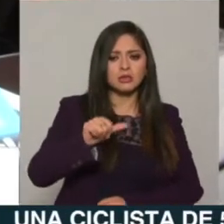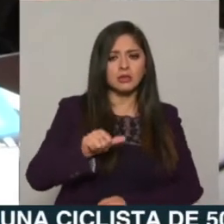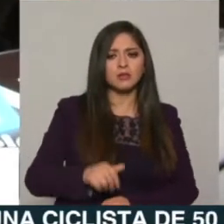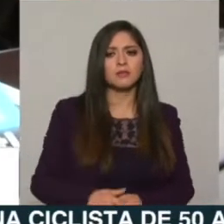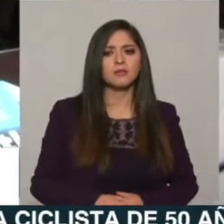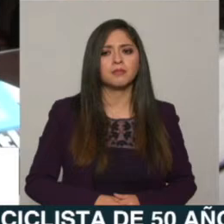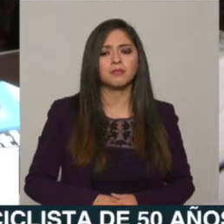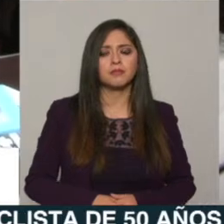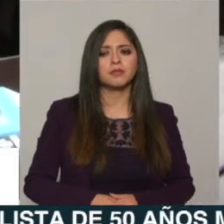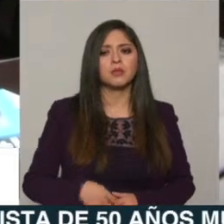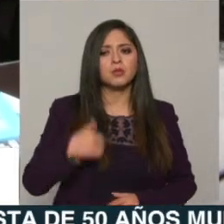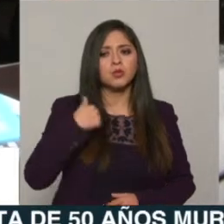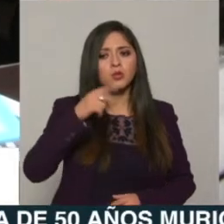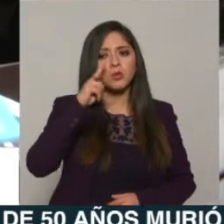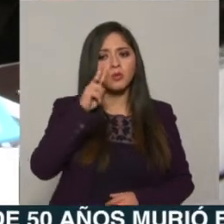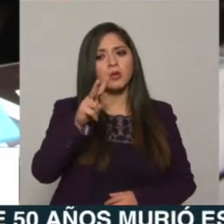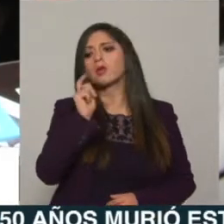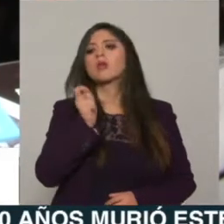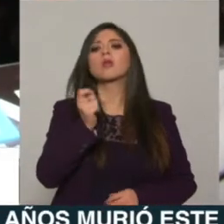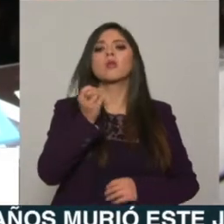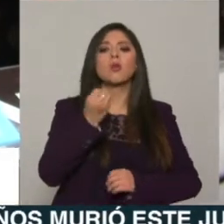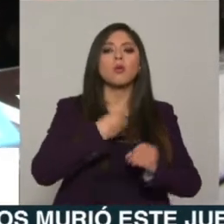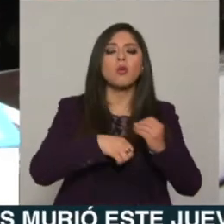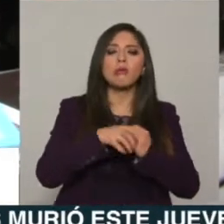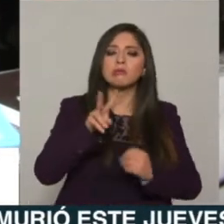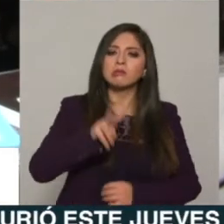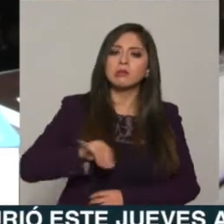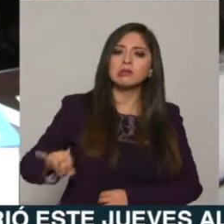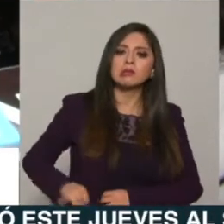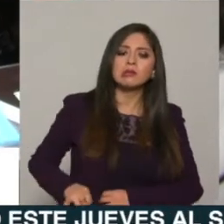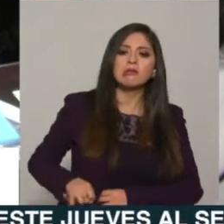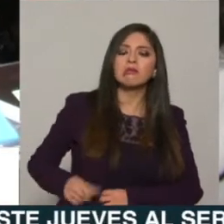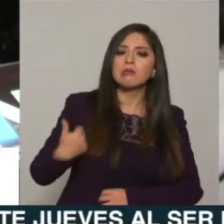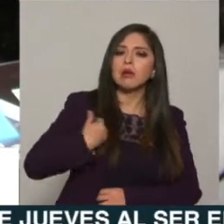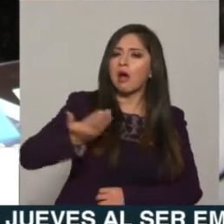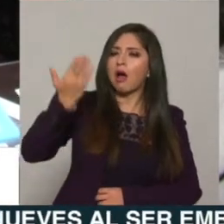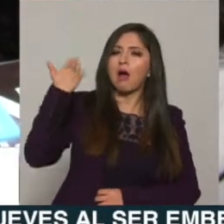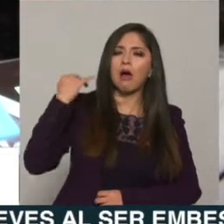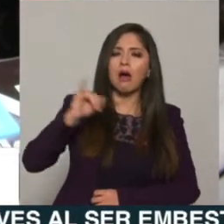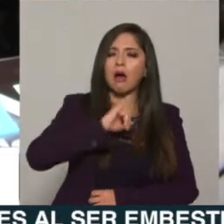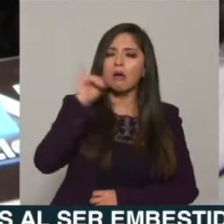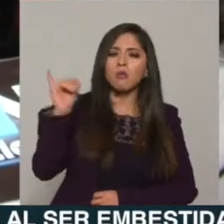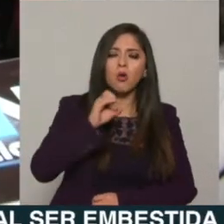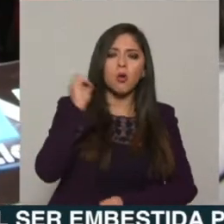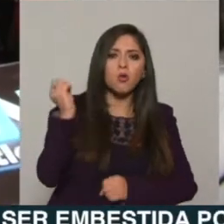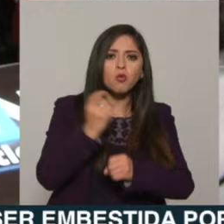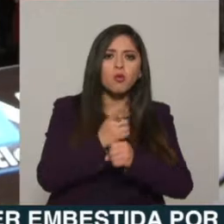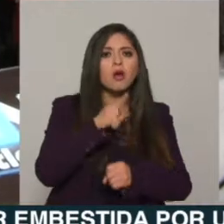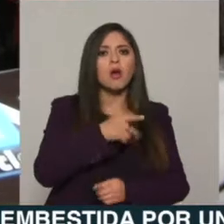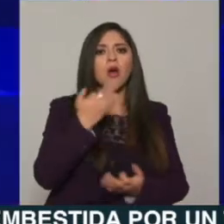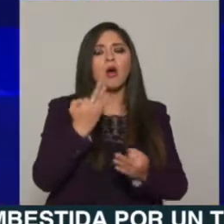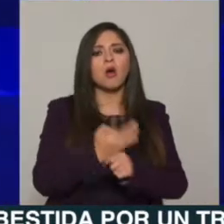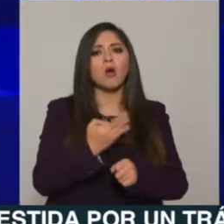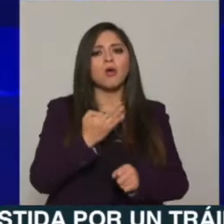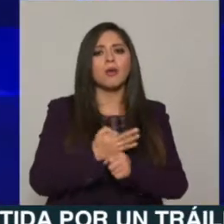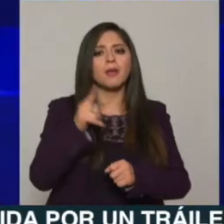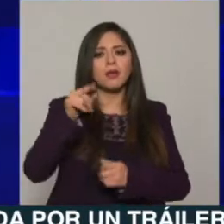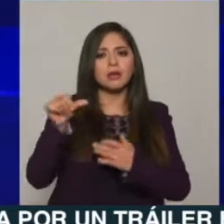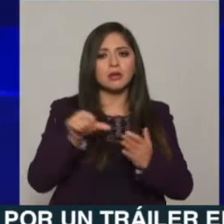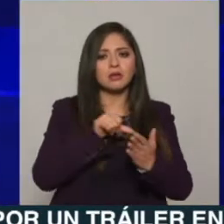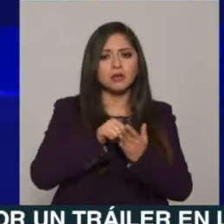muy interesante, la verdad yo no tenía oportunidad y qué bueno que la hayan traído al centro de la ciudad.